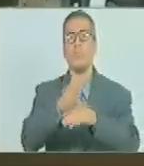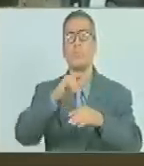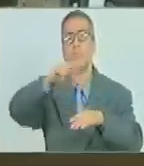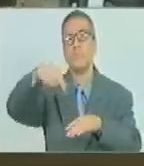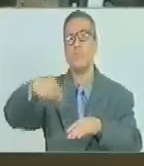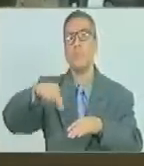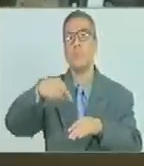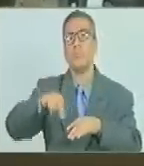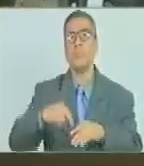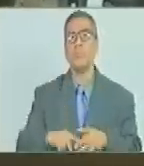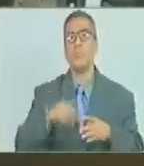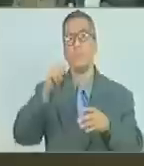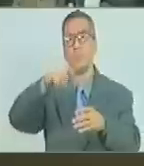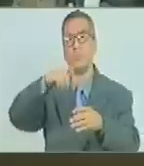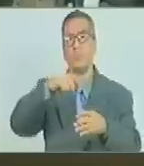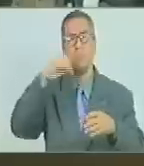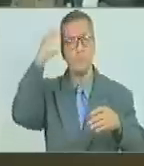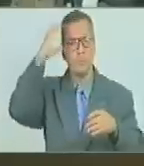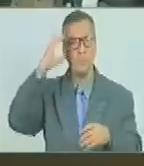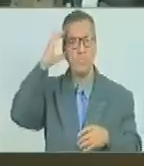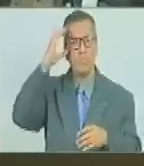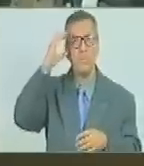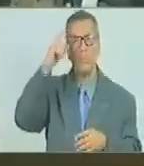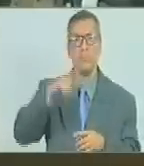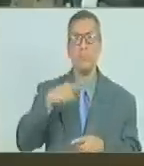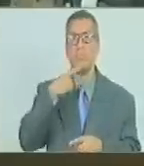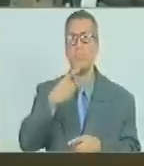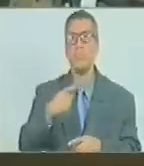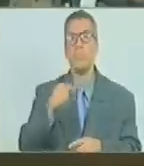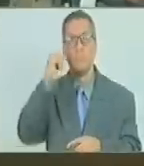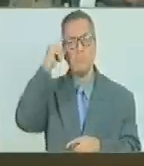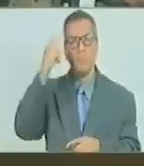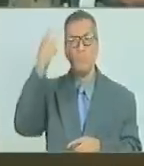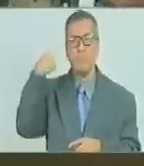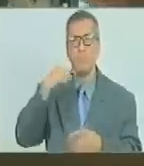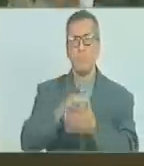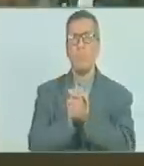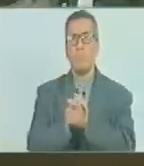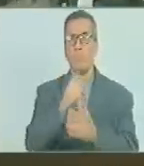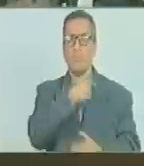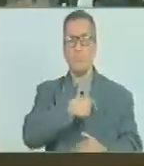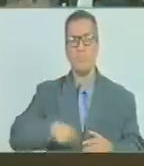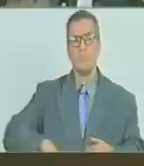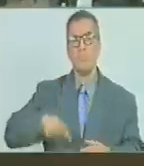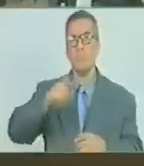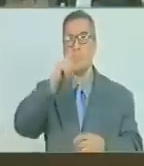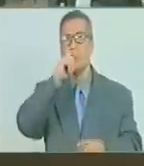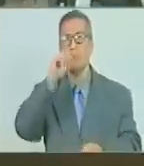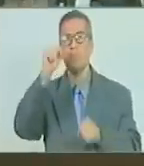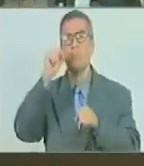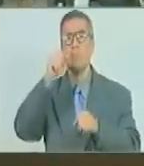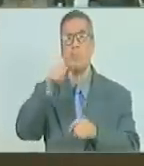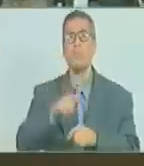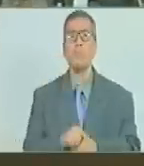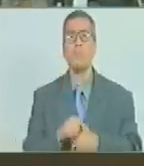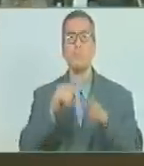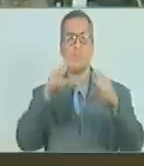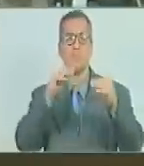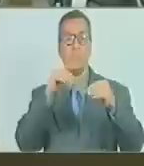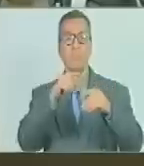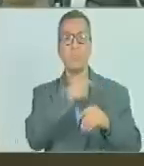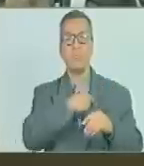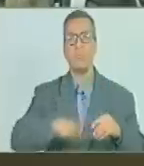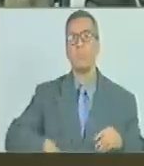nacional de siembra de conciencia. Lo dijo ayer el compañero presidente Nicolás Maduro cuando conversaba con